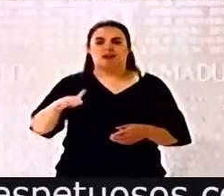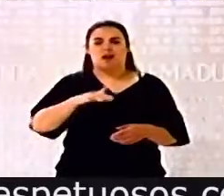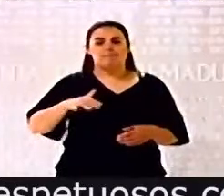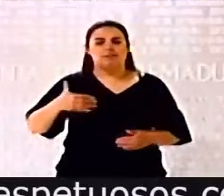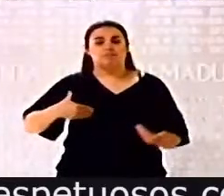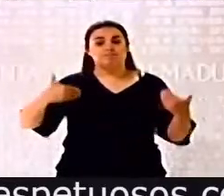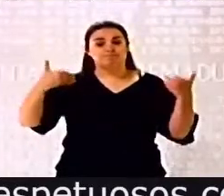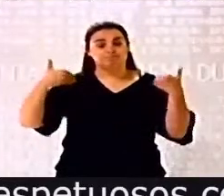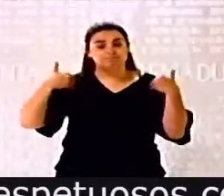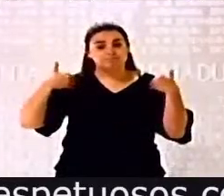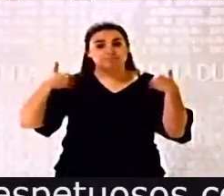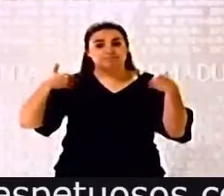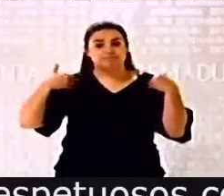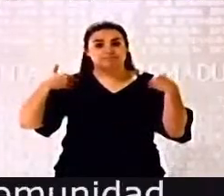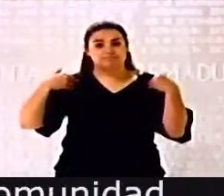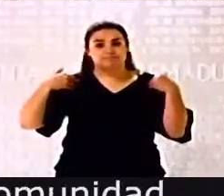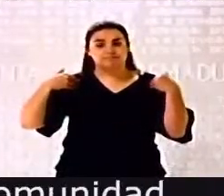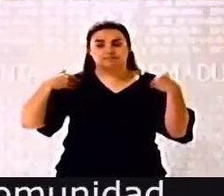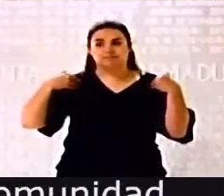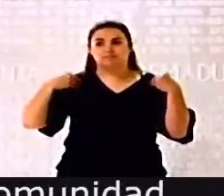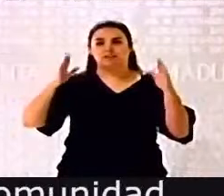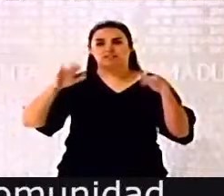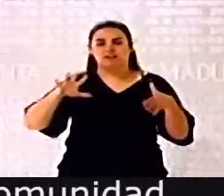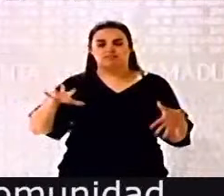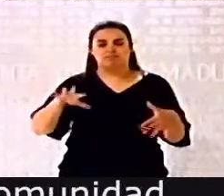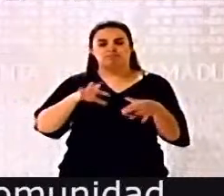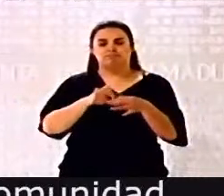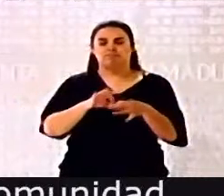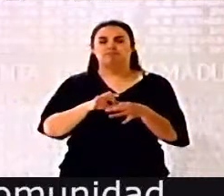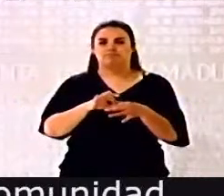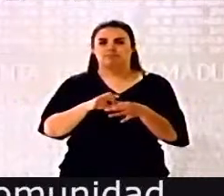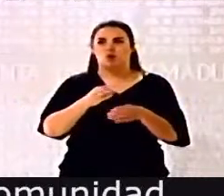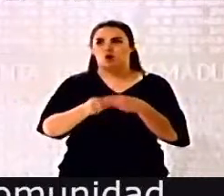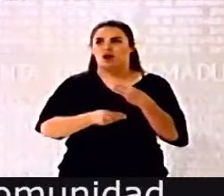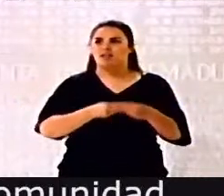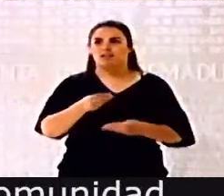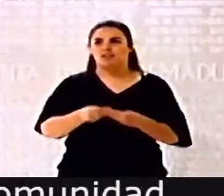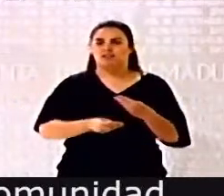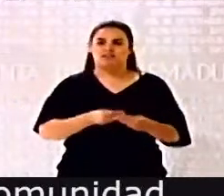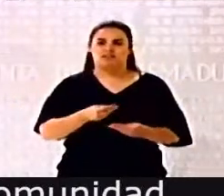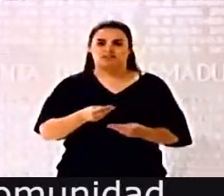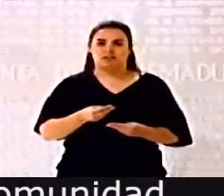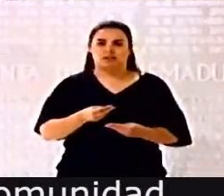competencias lo circunscribe a